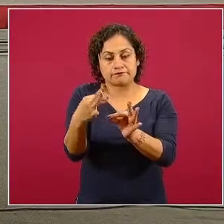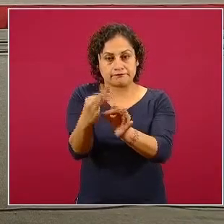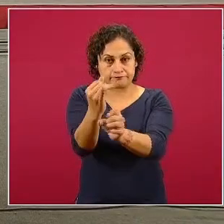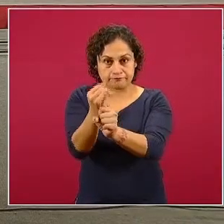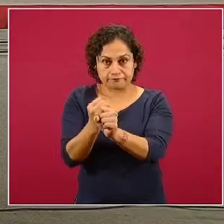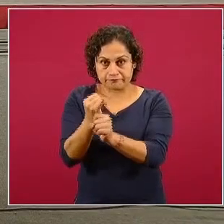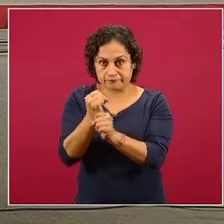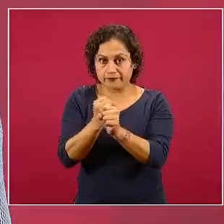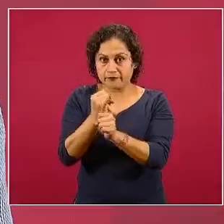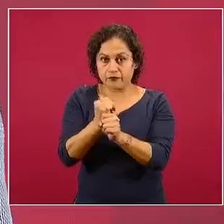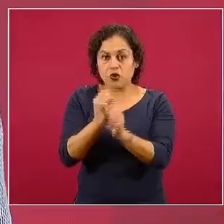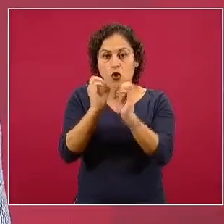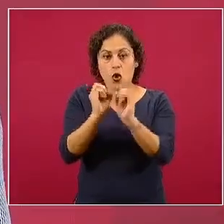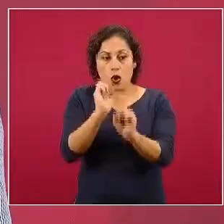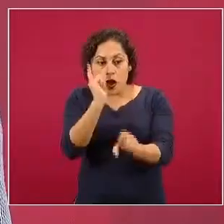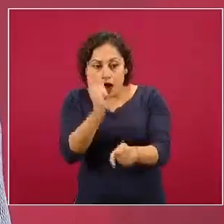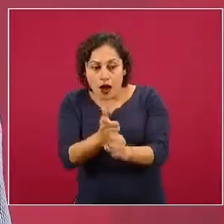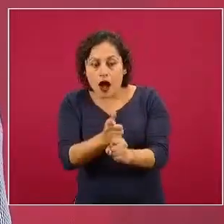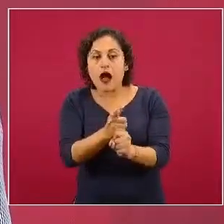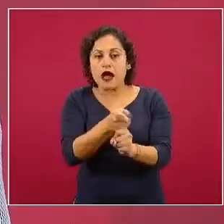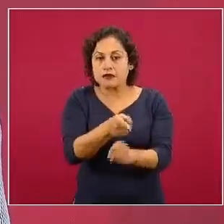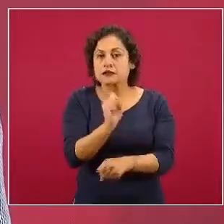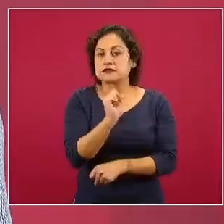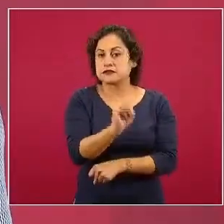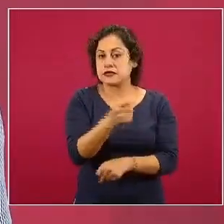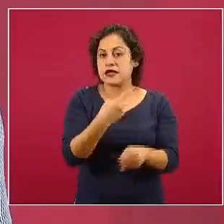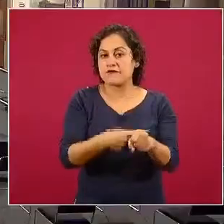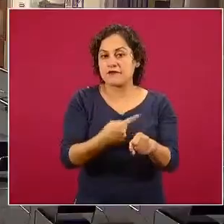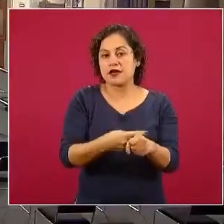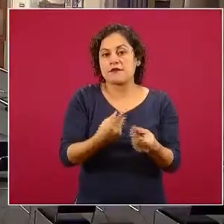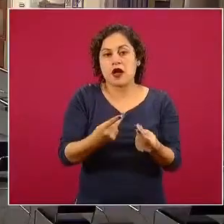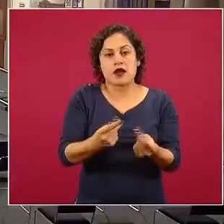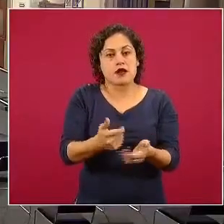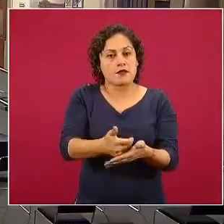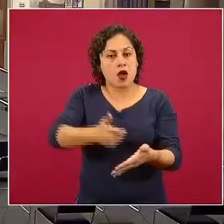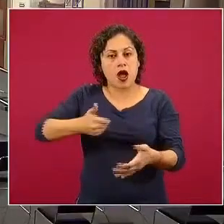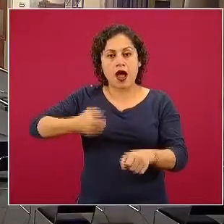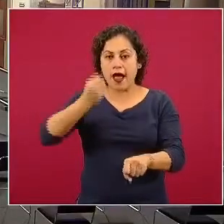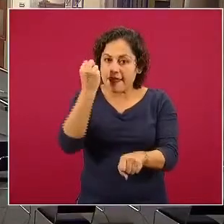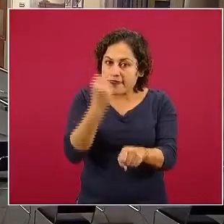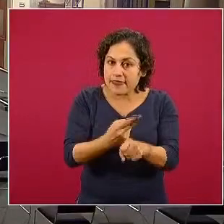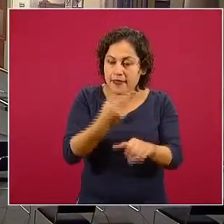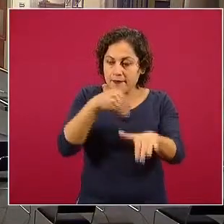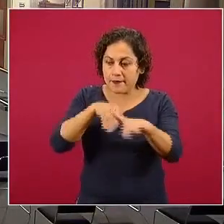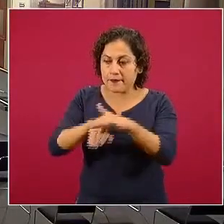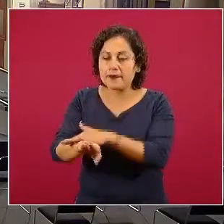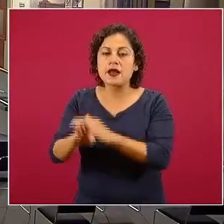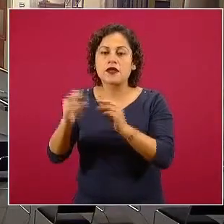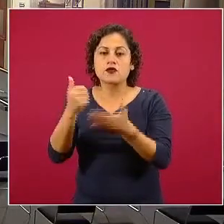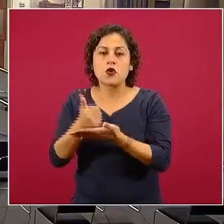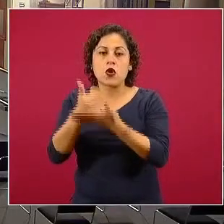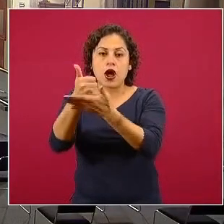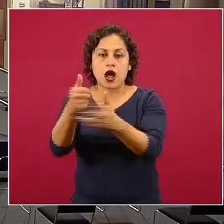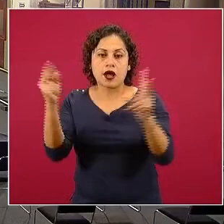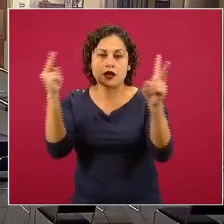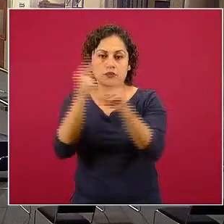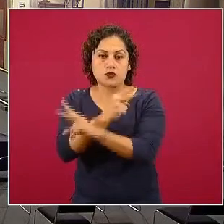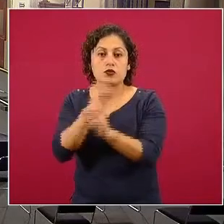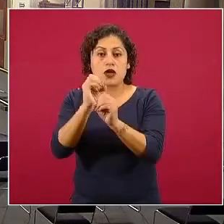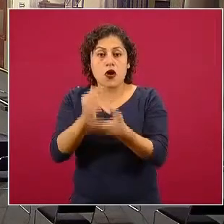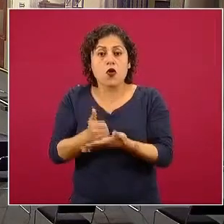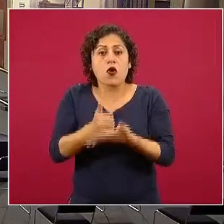una unidad hospitalaria para oxigenoterapia temprana o para cuidados de sus comorbilidades, estabilizar